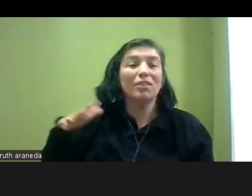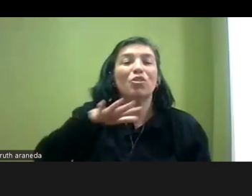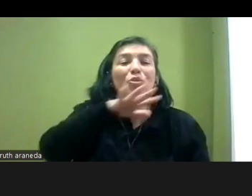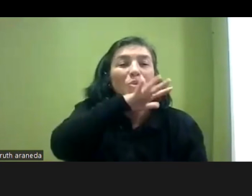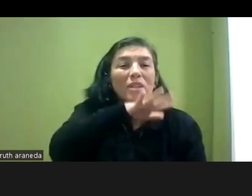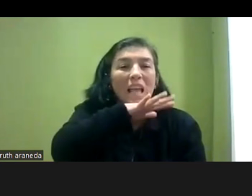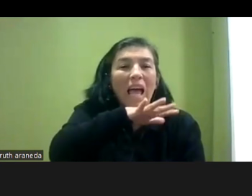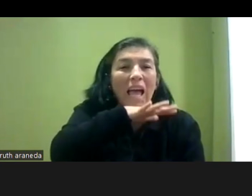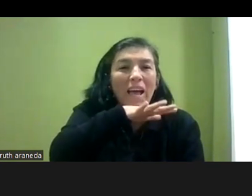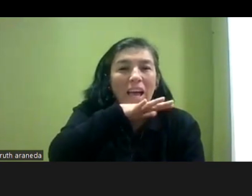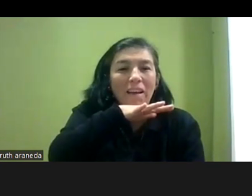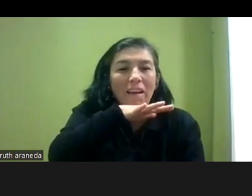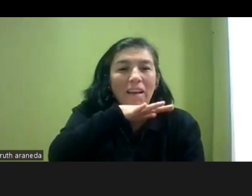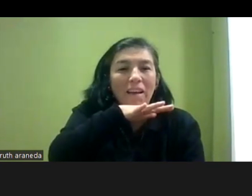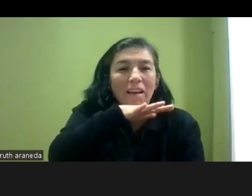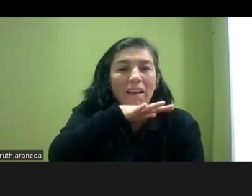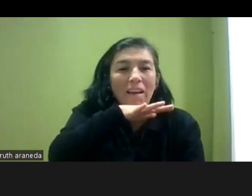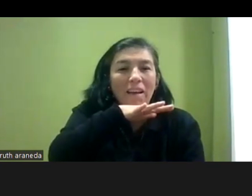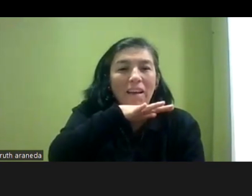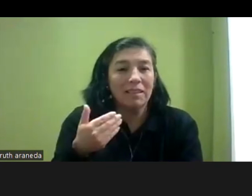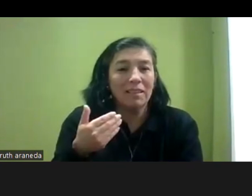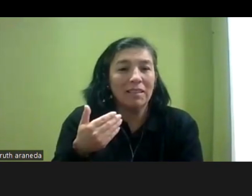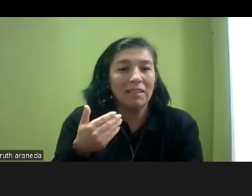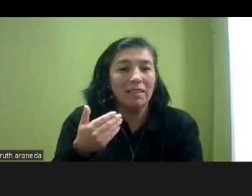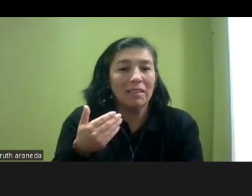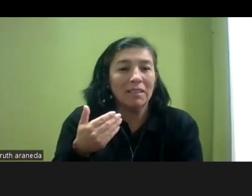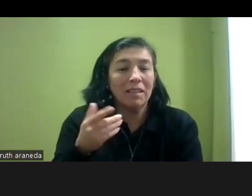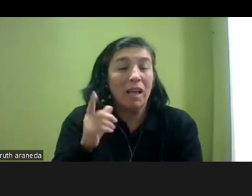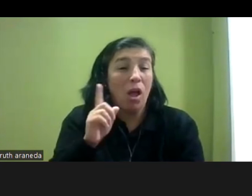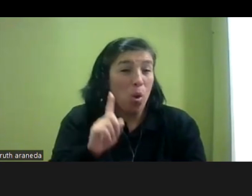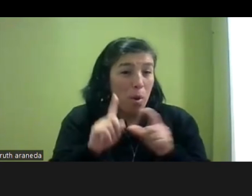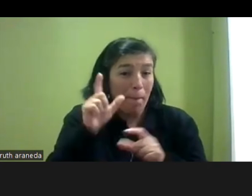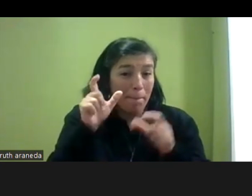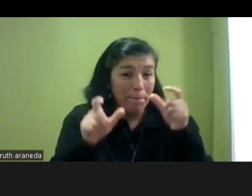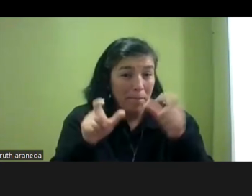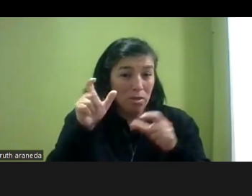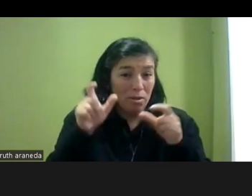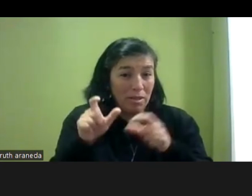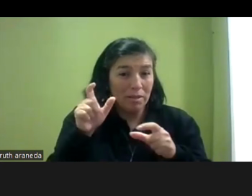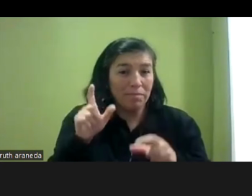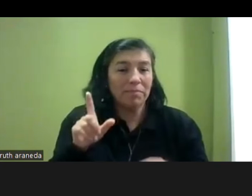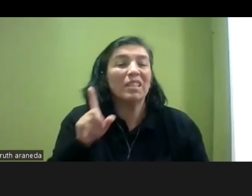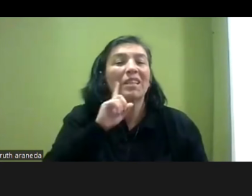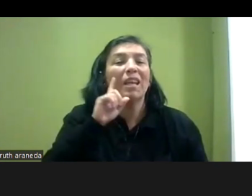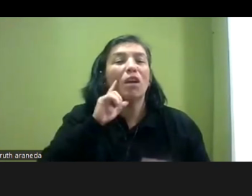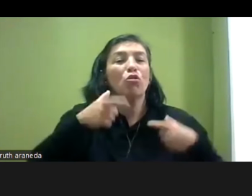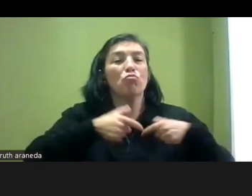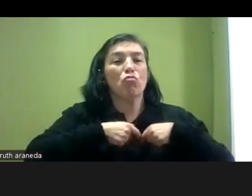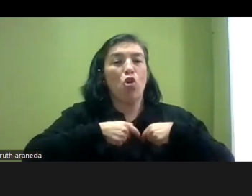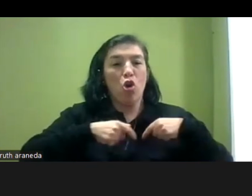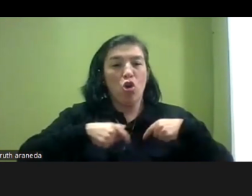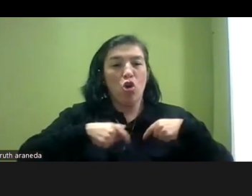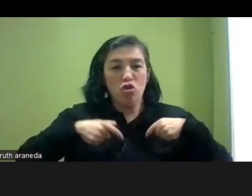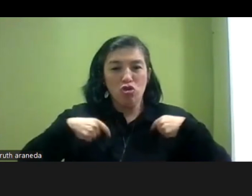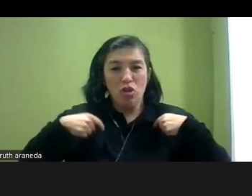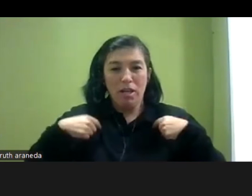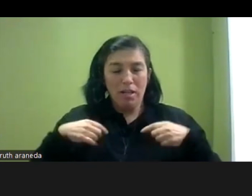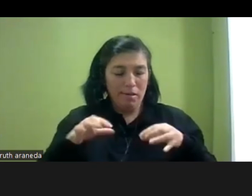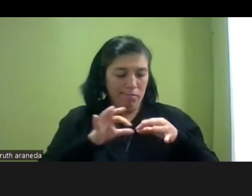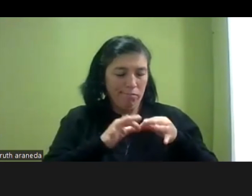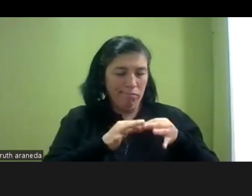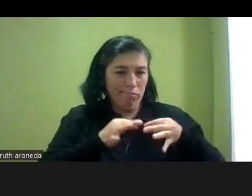mucho, también, no todos, sino que algunos individuos aparecen con collares de cuentas